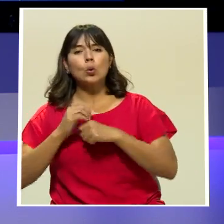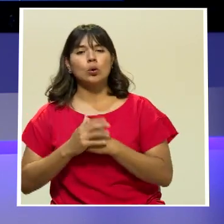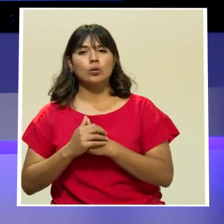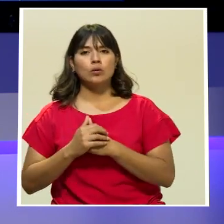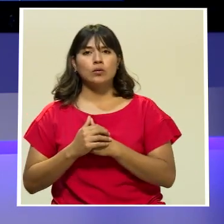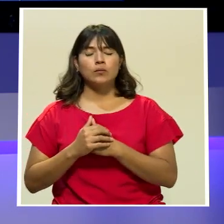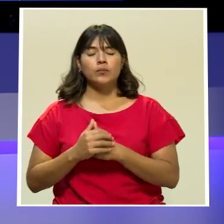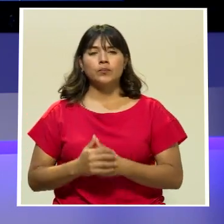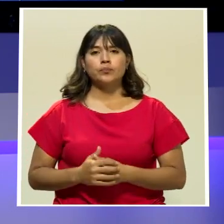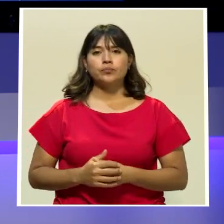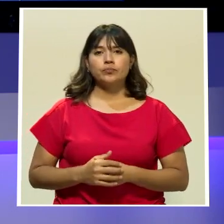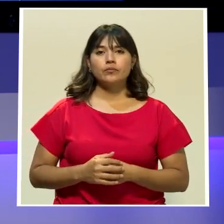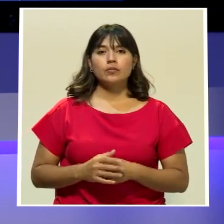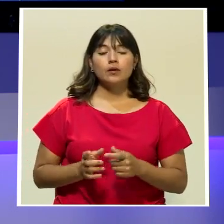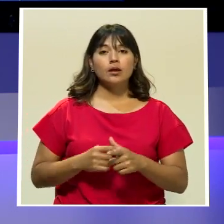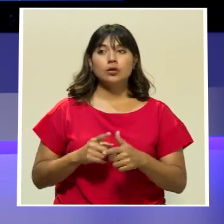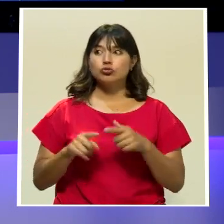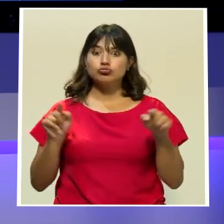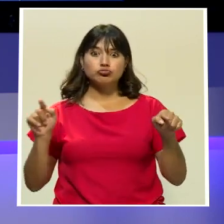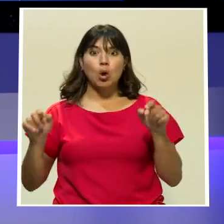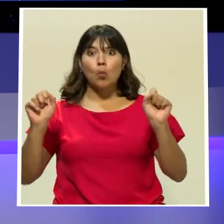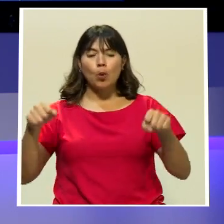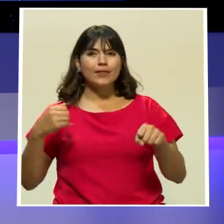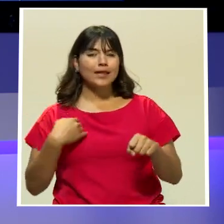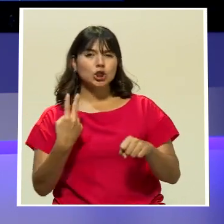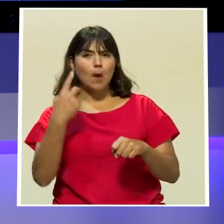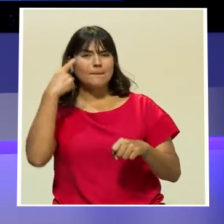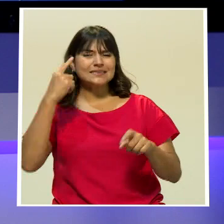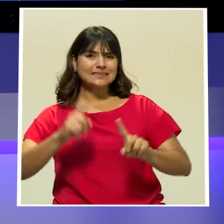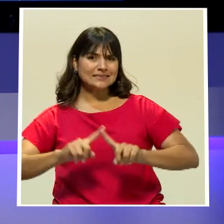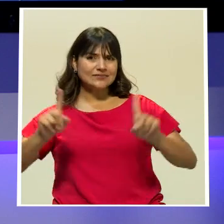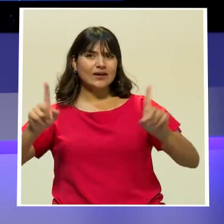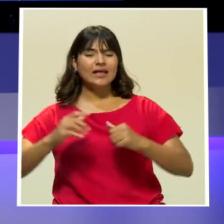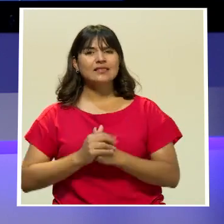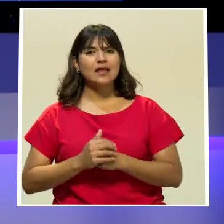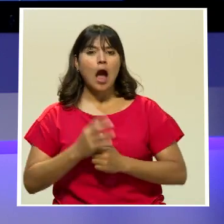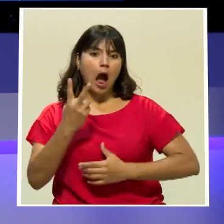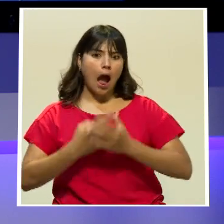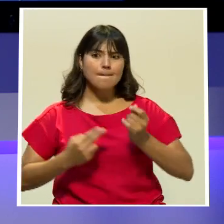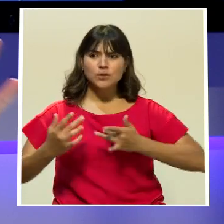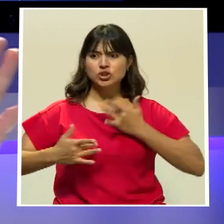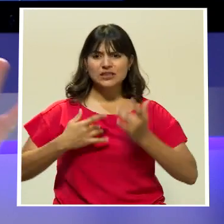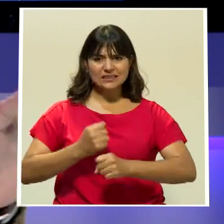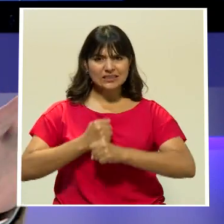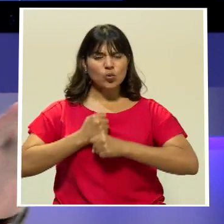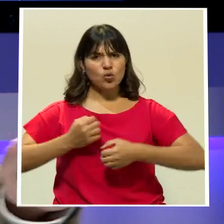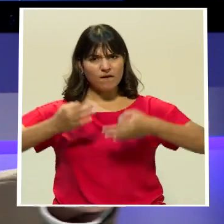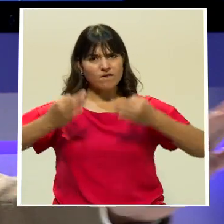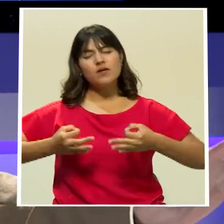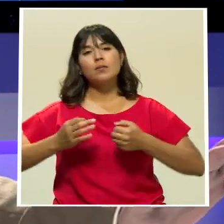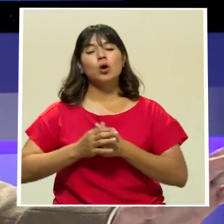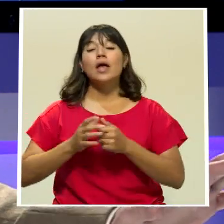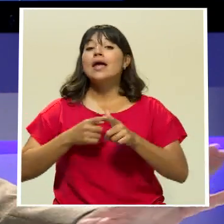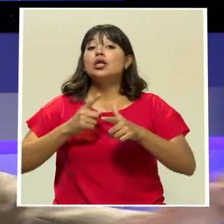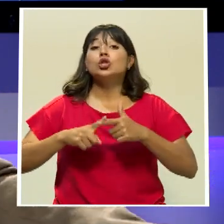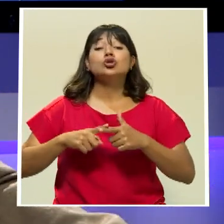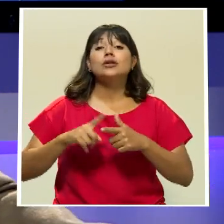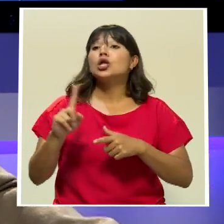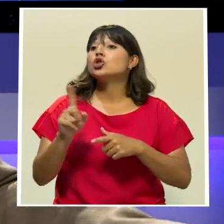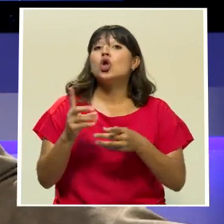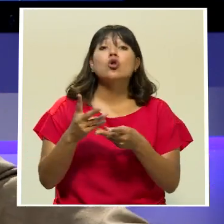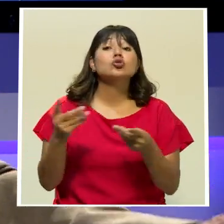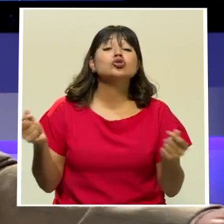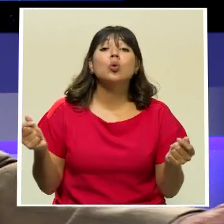por encima, ¿verdad? Sí. No. Vamos a ver, esto no lo vamos a resolver ni a punta de